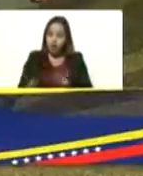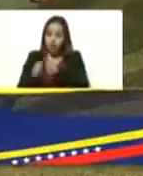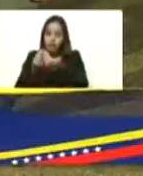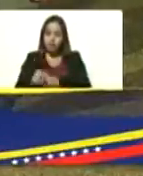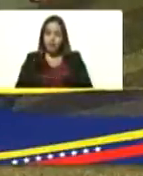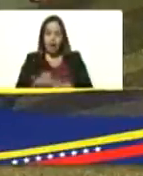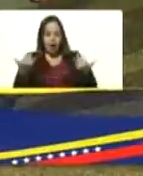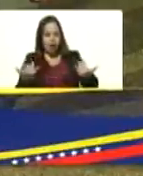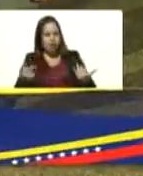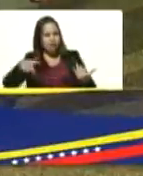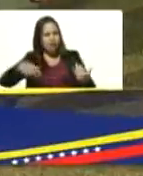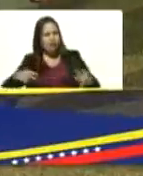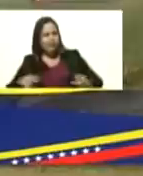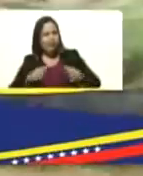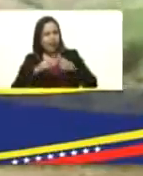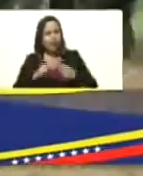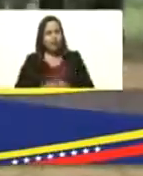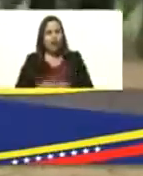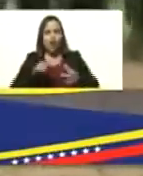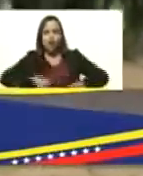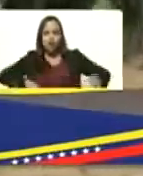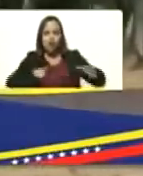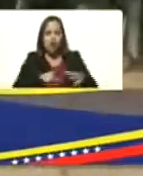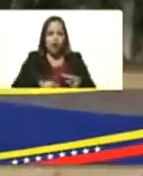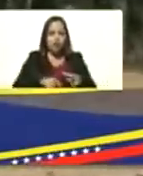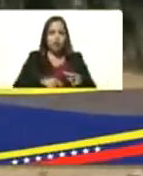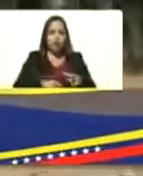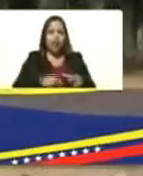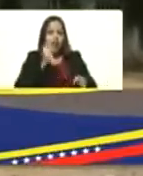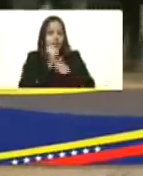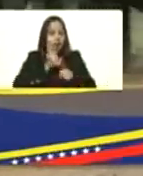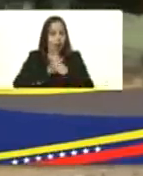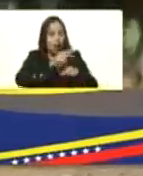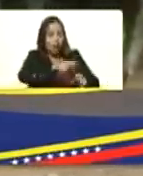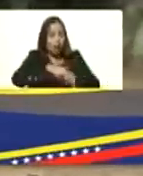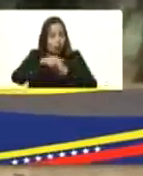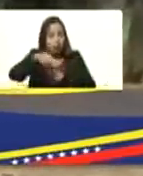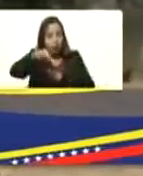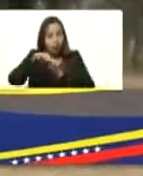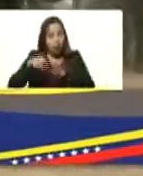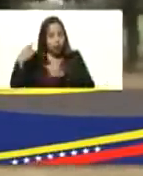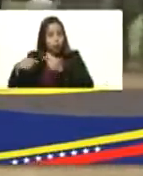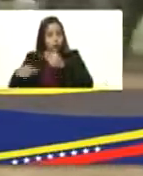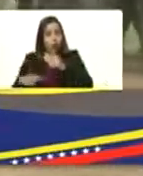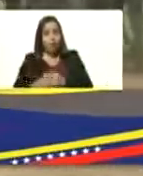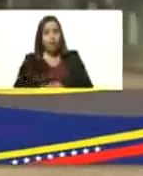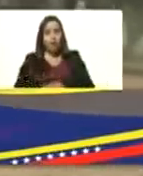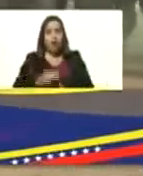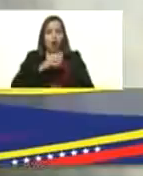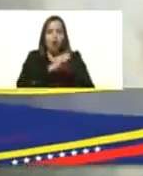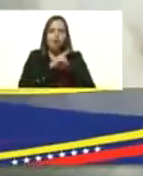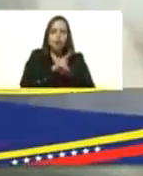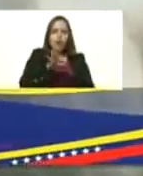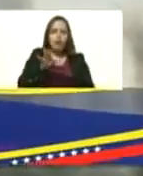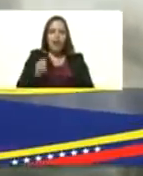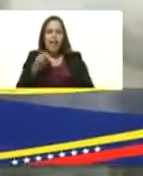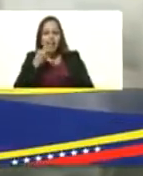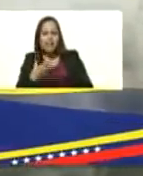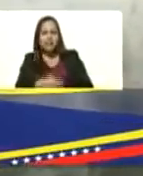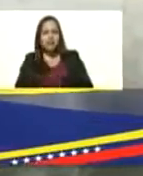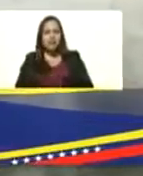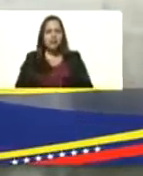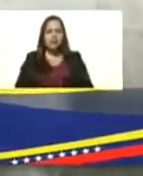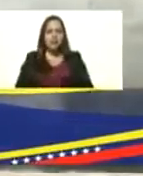específicamente en la unidad de producción agroindustrial bufa linda dedicada a la explotación de la